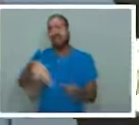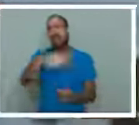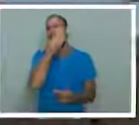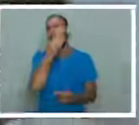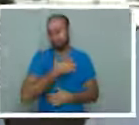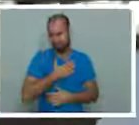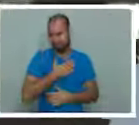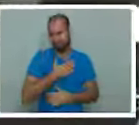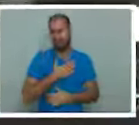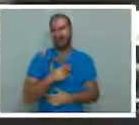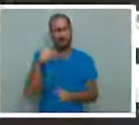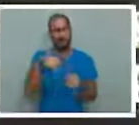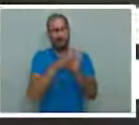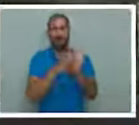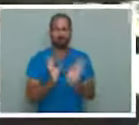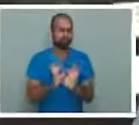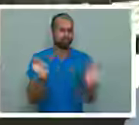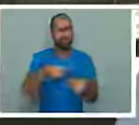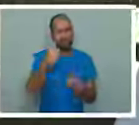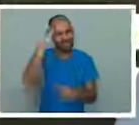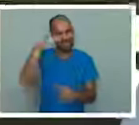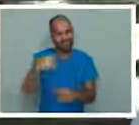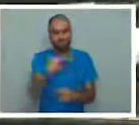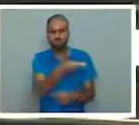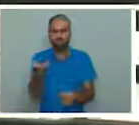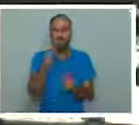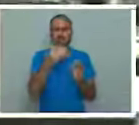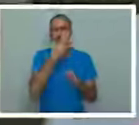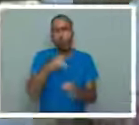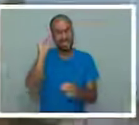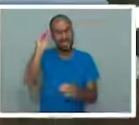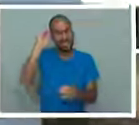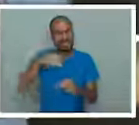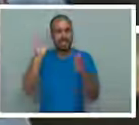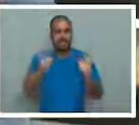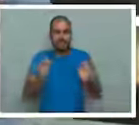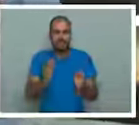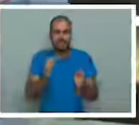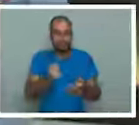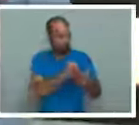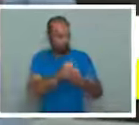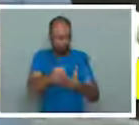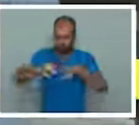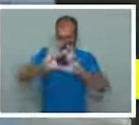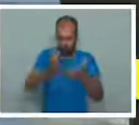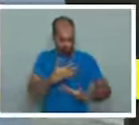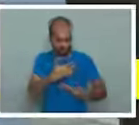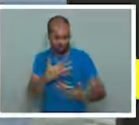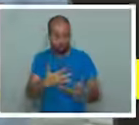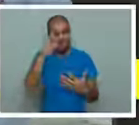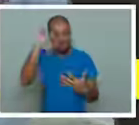tu medida programa muy especial porque se trata de un espacio para nuestra juventud siempre capaz de asumir cualquier reto no solo asumirlo también